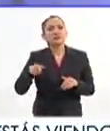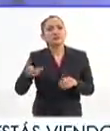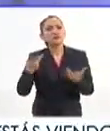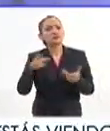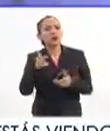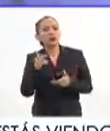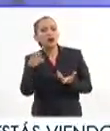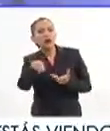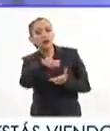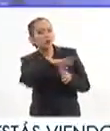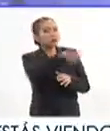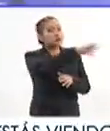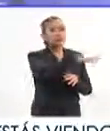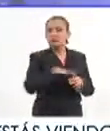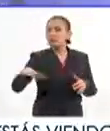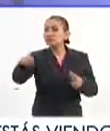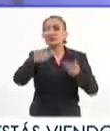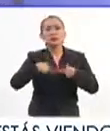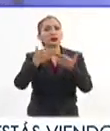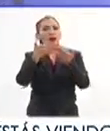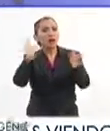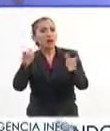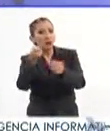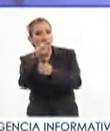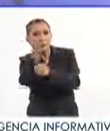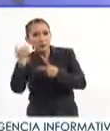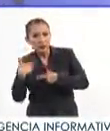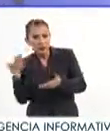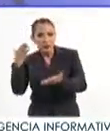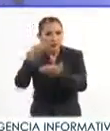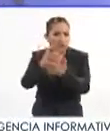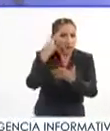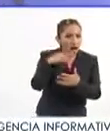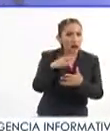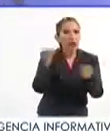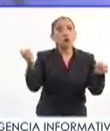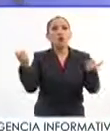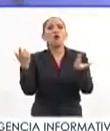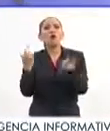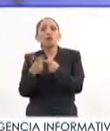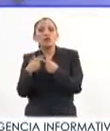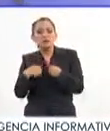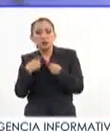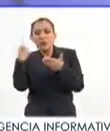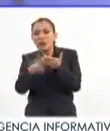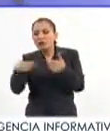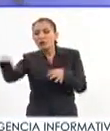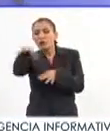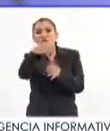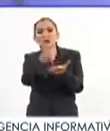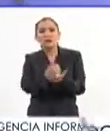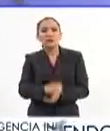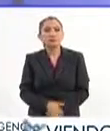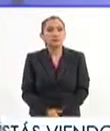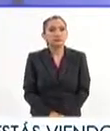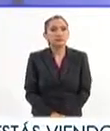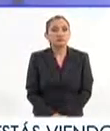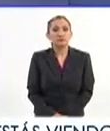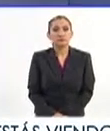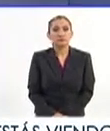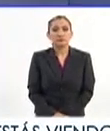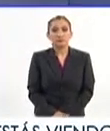Sin embargo, ¿el resto de la ciudad estaba abierta para cualquier tipo de persona o qué tipo de personas eran los que vivían en esta ciudad?